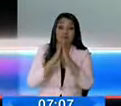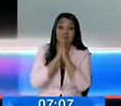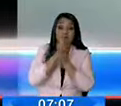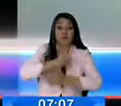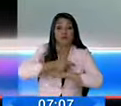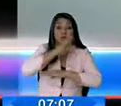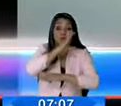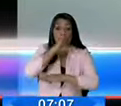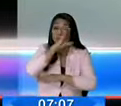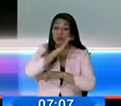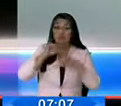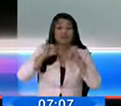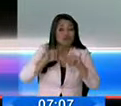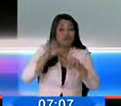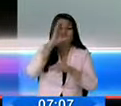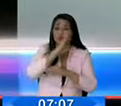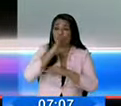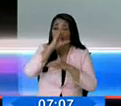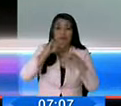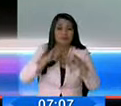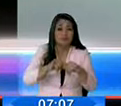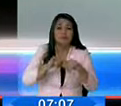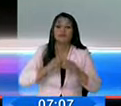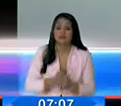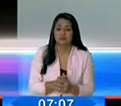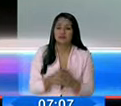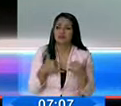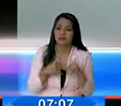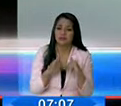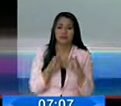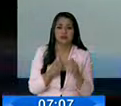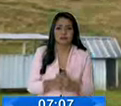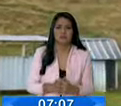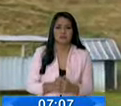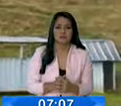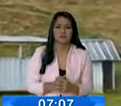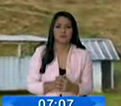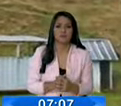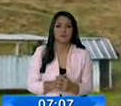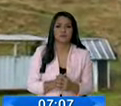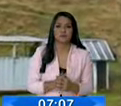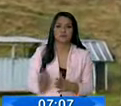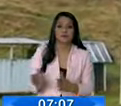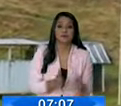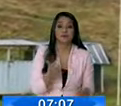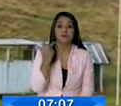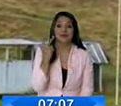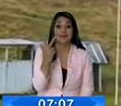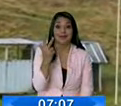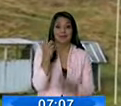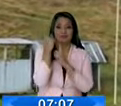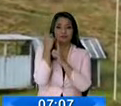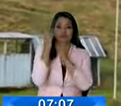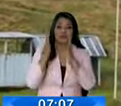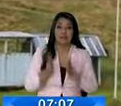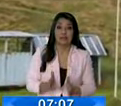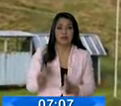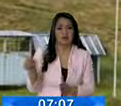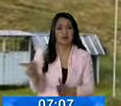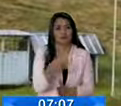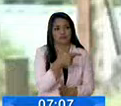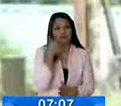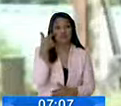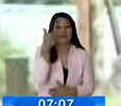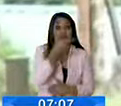siga buscando con la misma fuerza que lo están haciendo hoy en día. Los otros 3 uniformados que lo acompañaban rindieron su versión